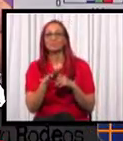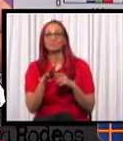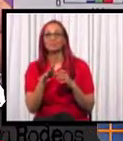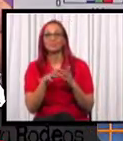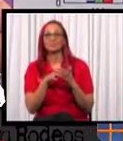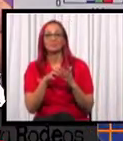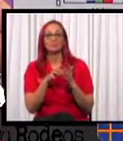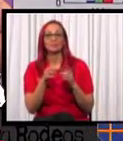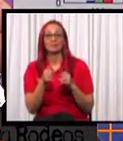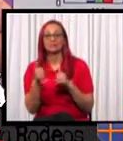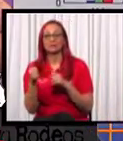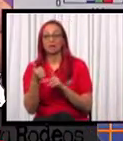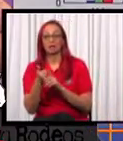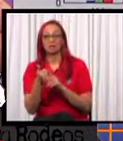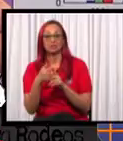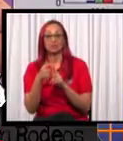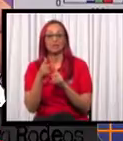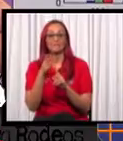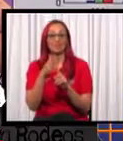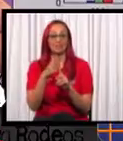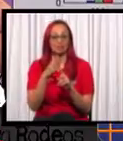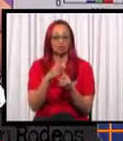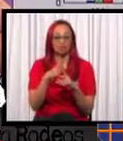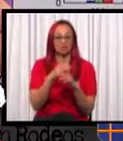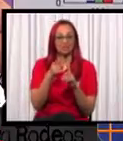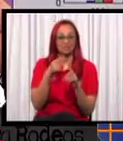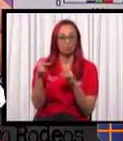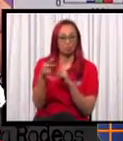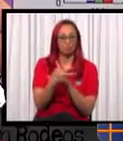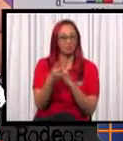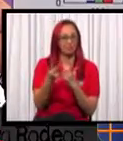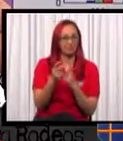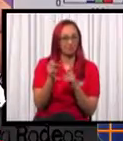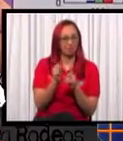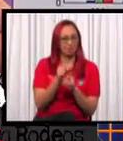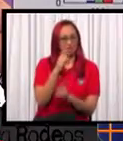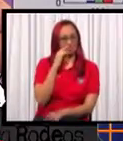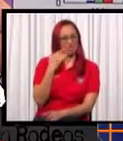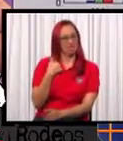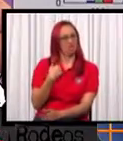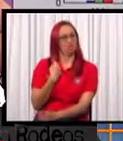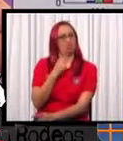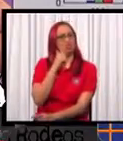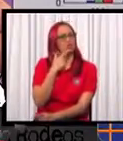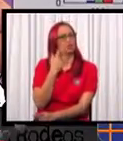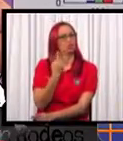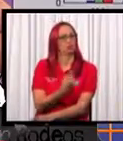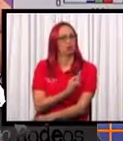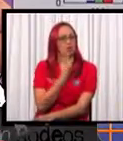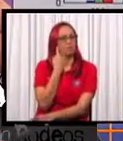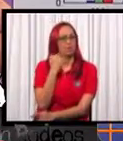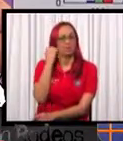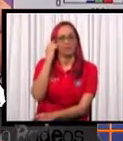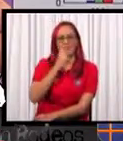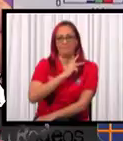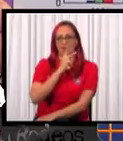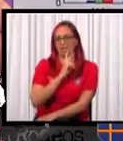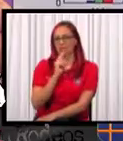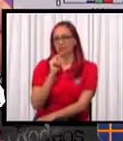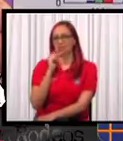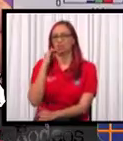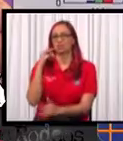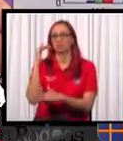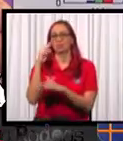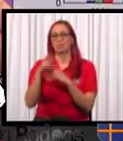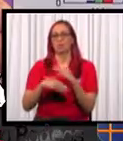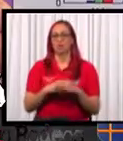las afectaciones que han habido desde el punto de vista del fenómeno del niño no ha sido solamente a nivel país, ha sido mundial esto.